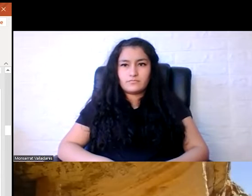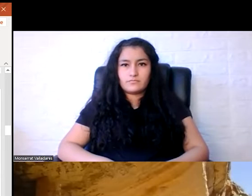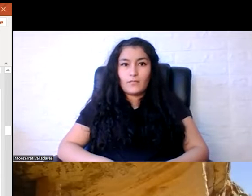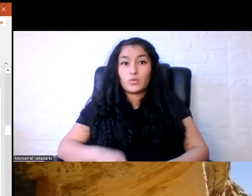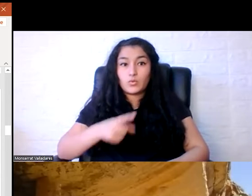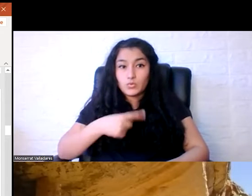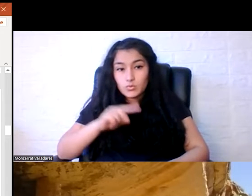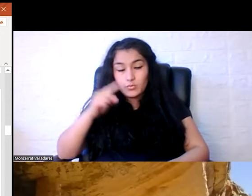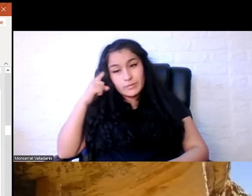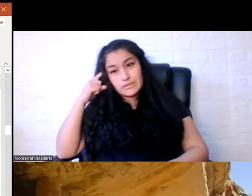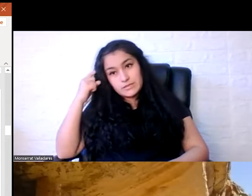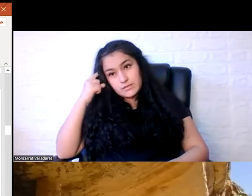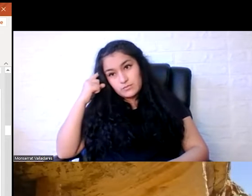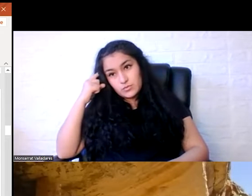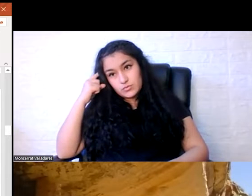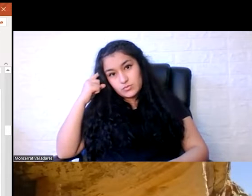Encontramos que